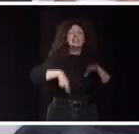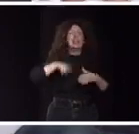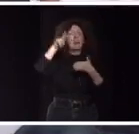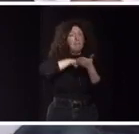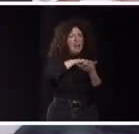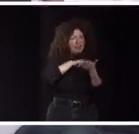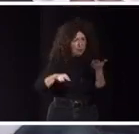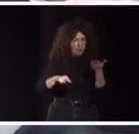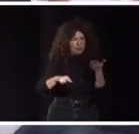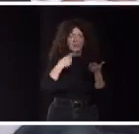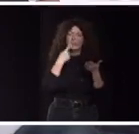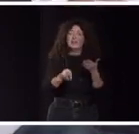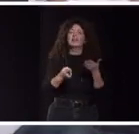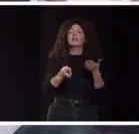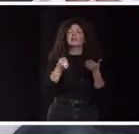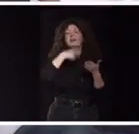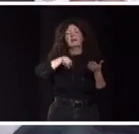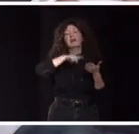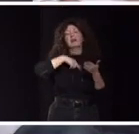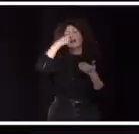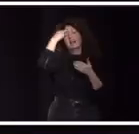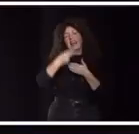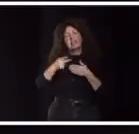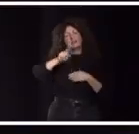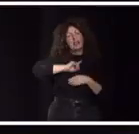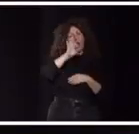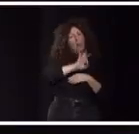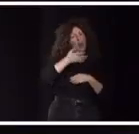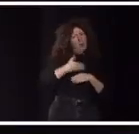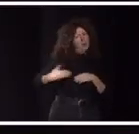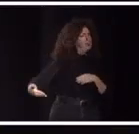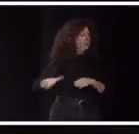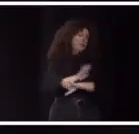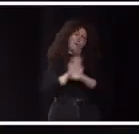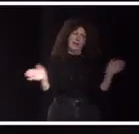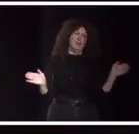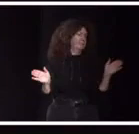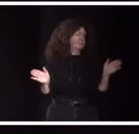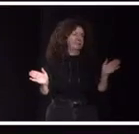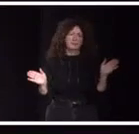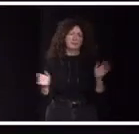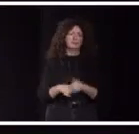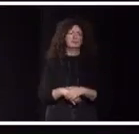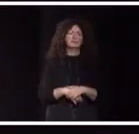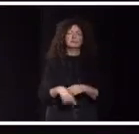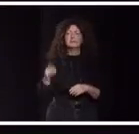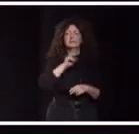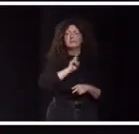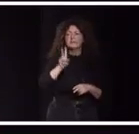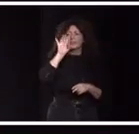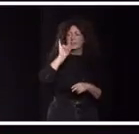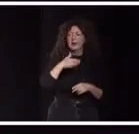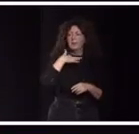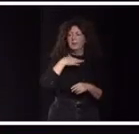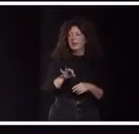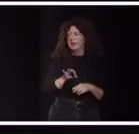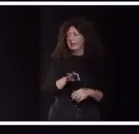Basta de faltarle el respeto a Podemos.